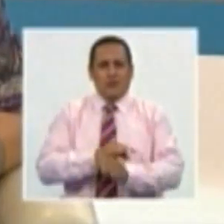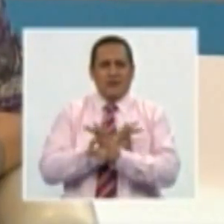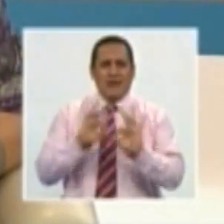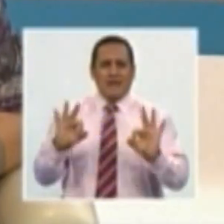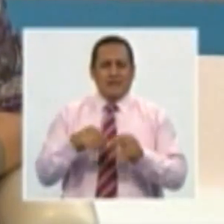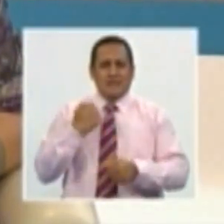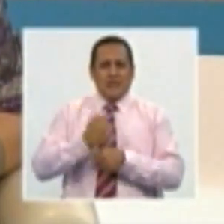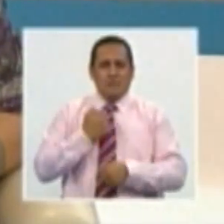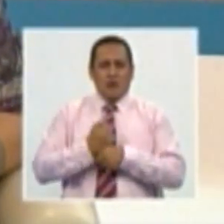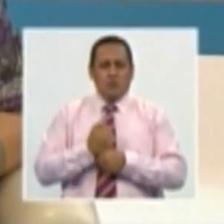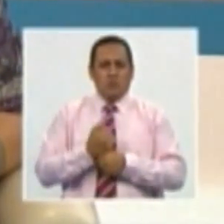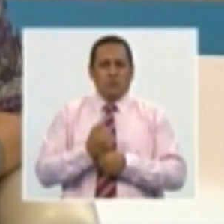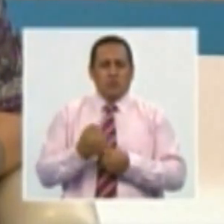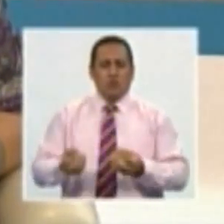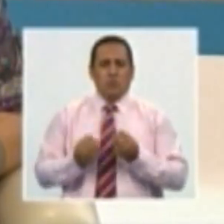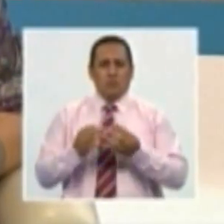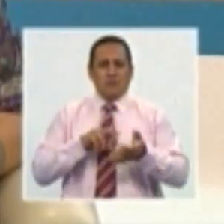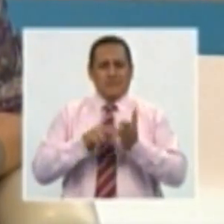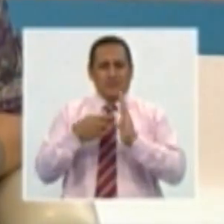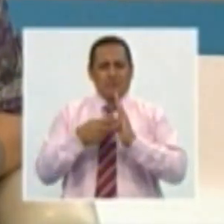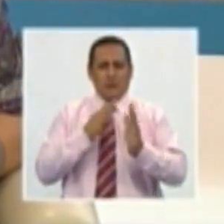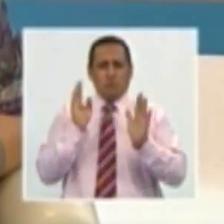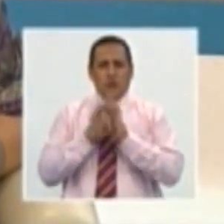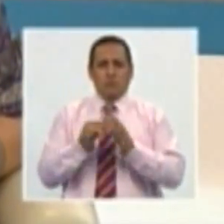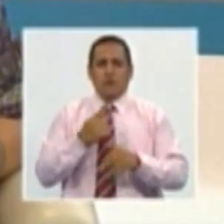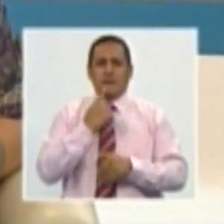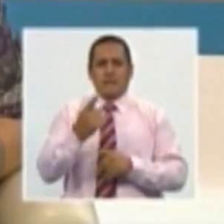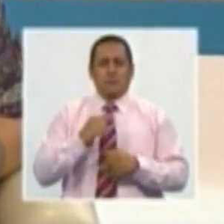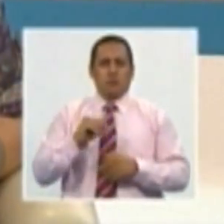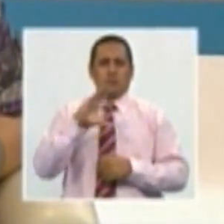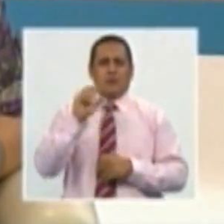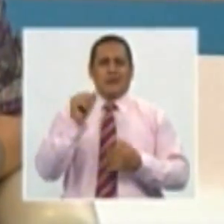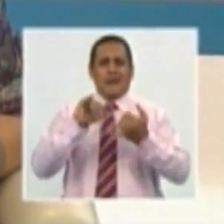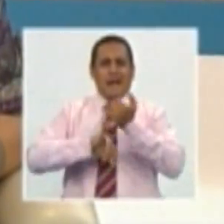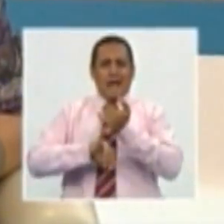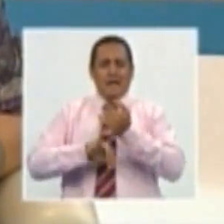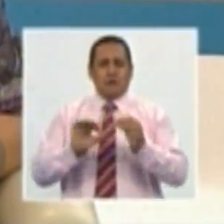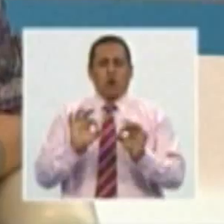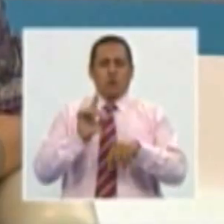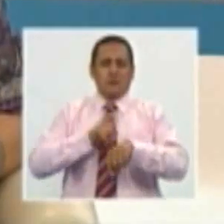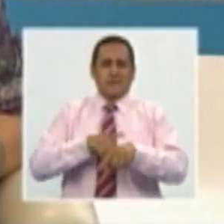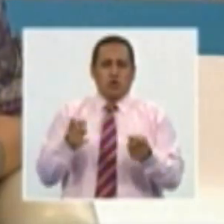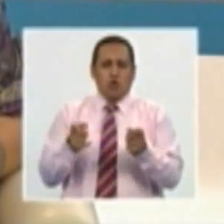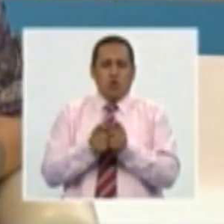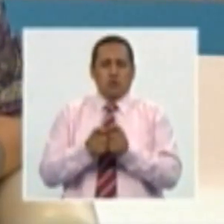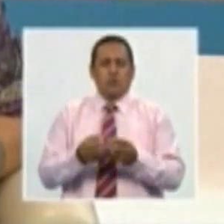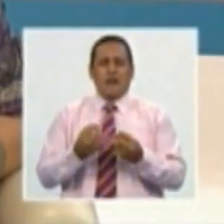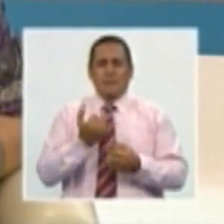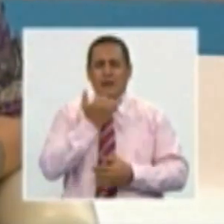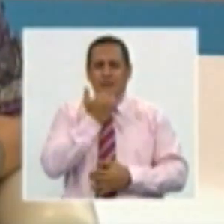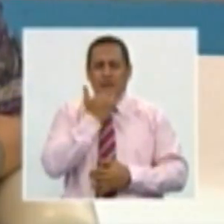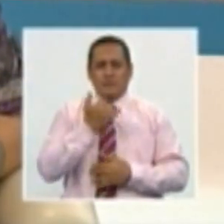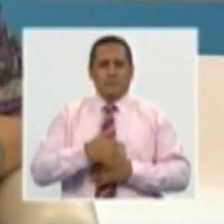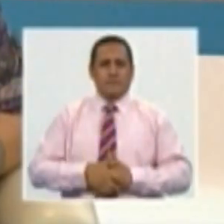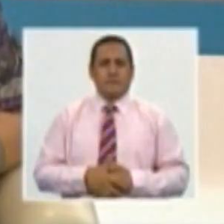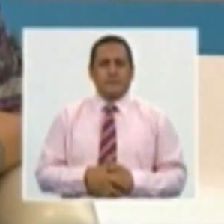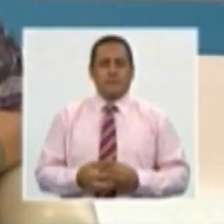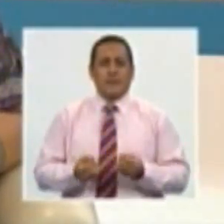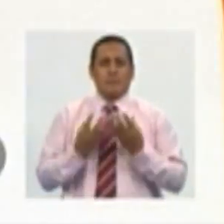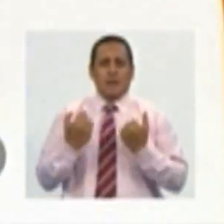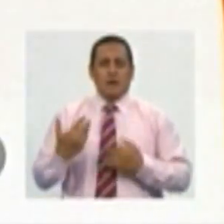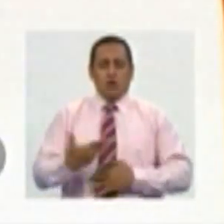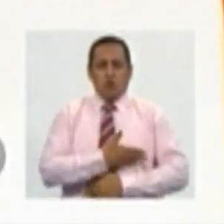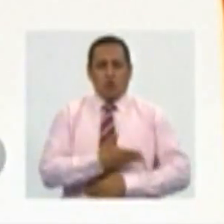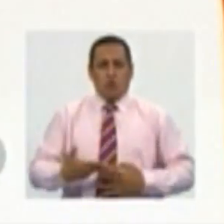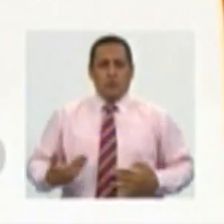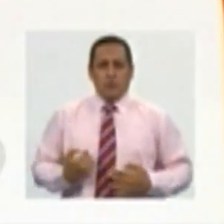¿no? Laborales, quiero decir, o sea, están a lo mejor por un régimen cash o temporales, y en ese sentido, ¿qué pasa con ellas? En el sector